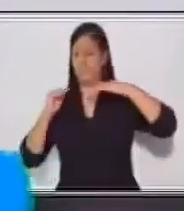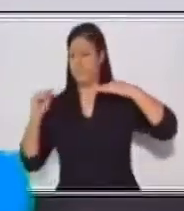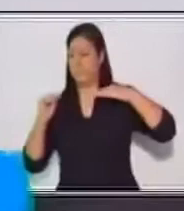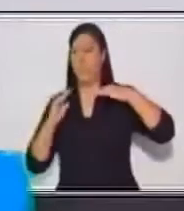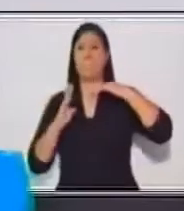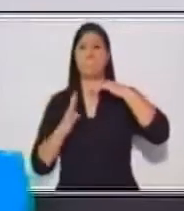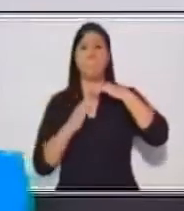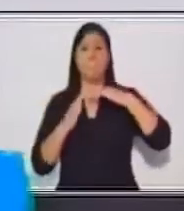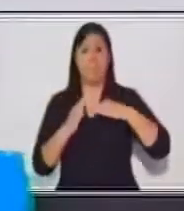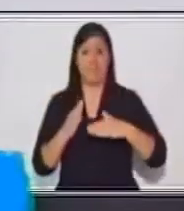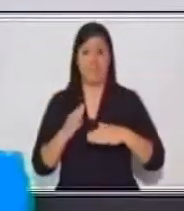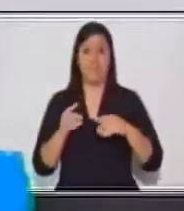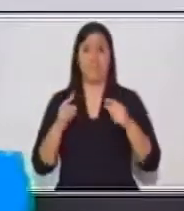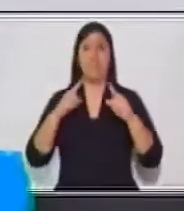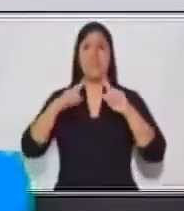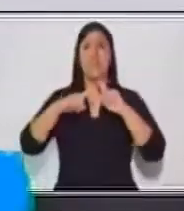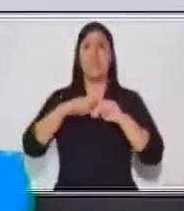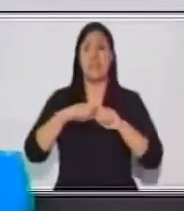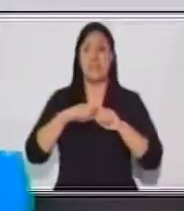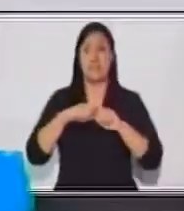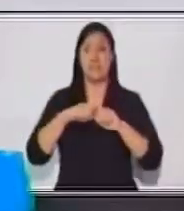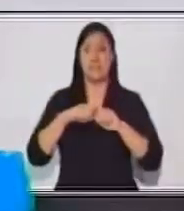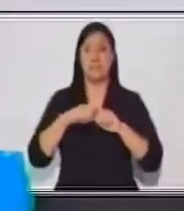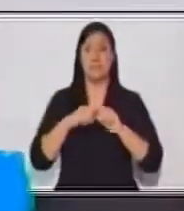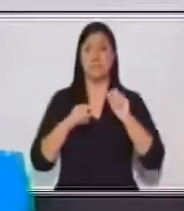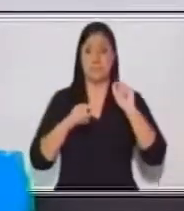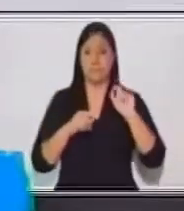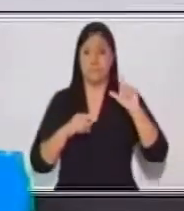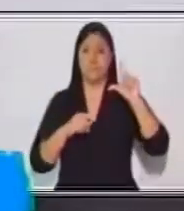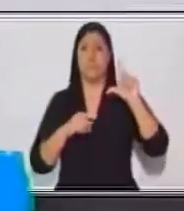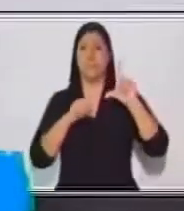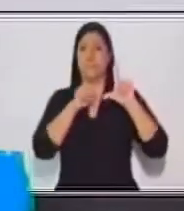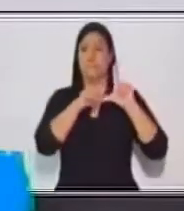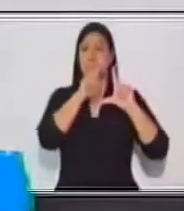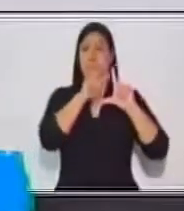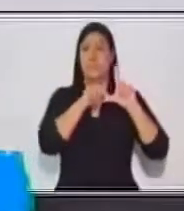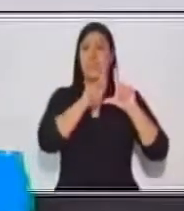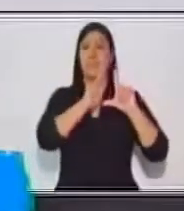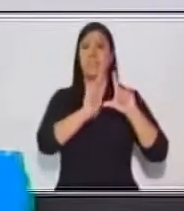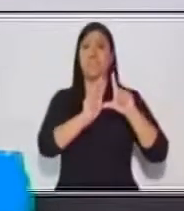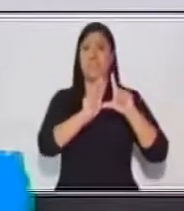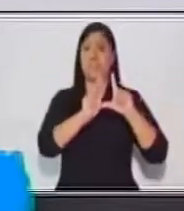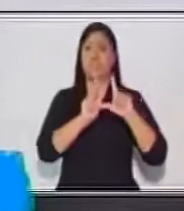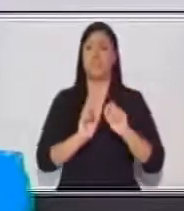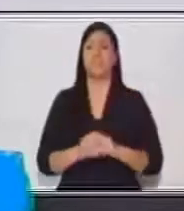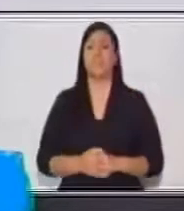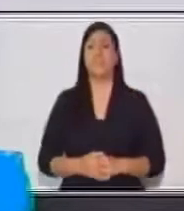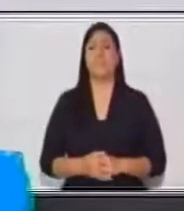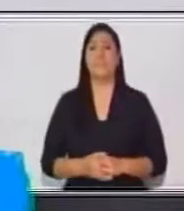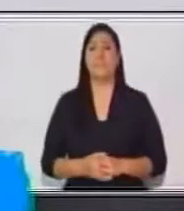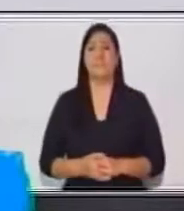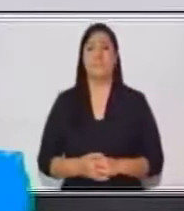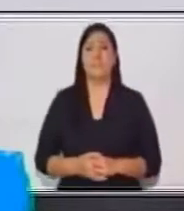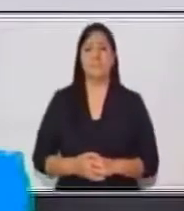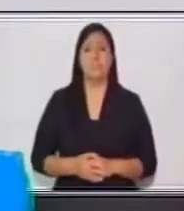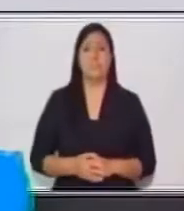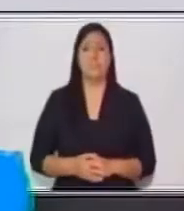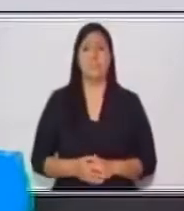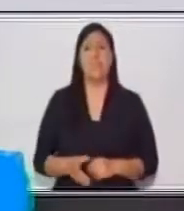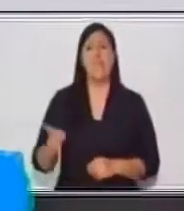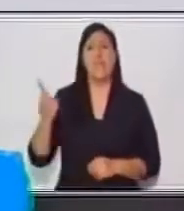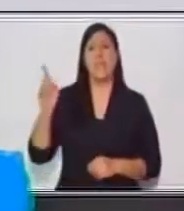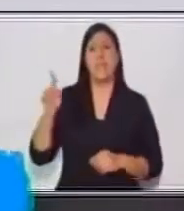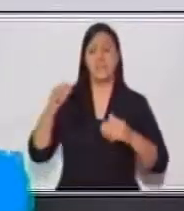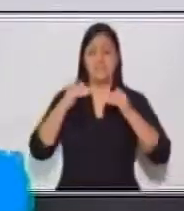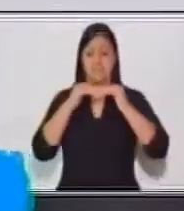que X es la base y su altura es Y. Entonces, si su base mide